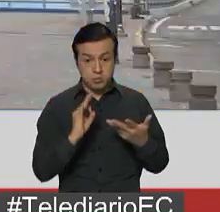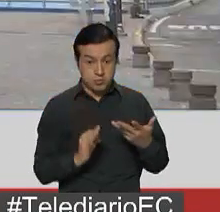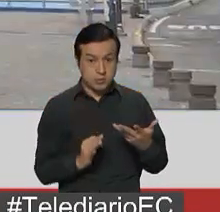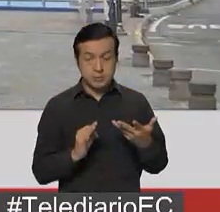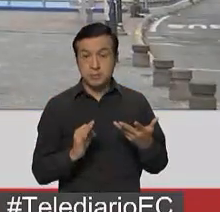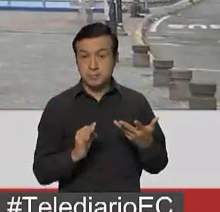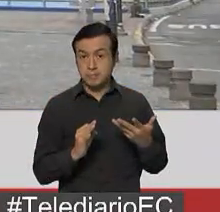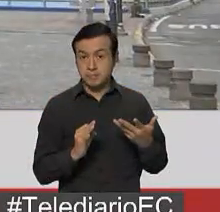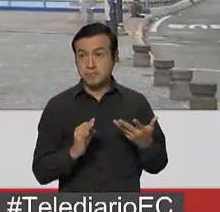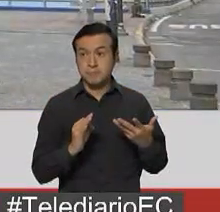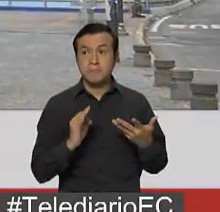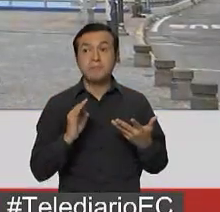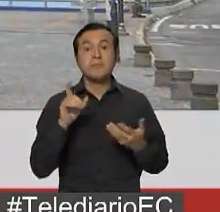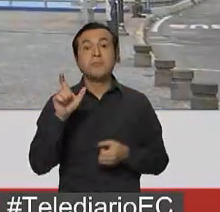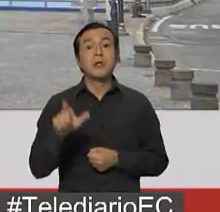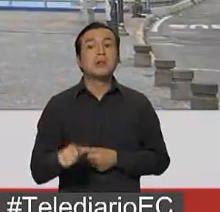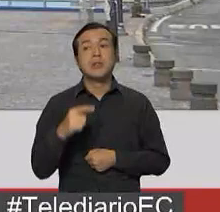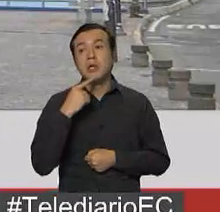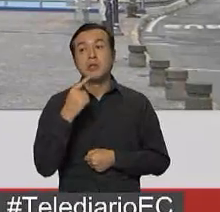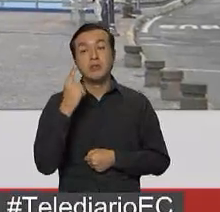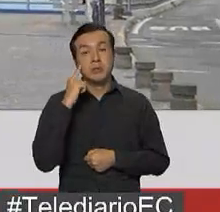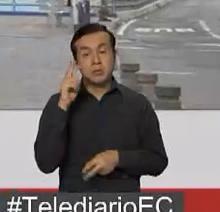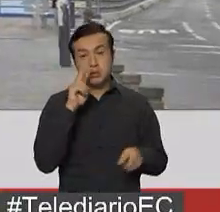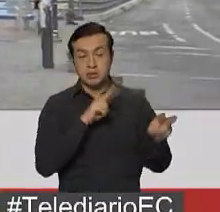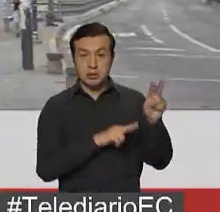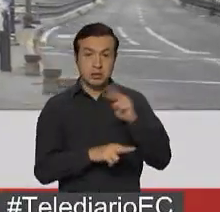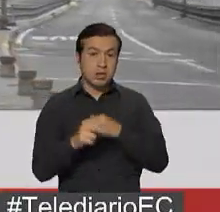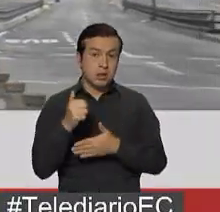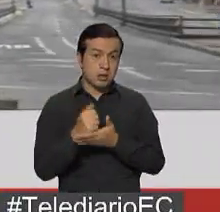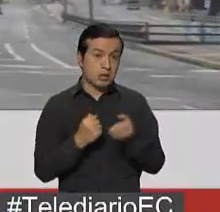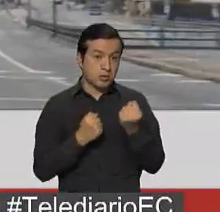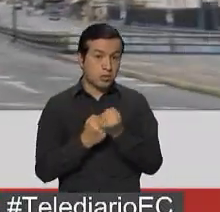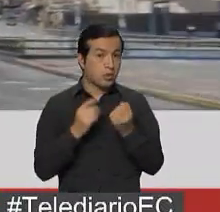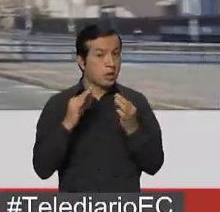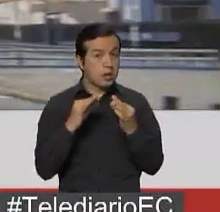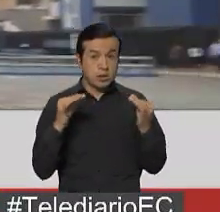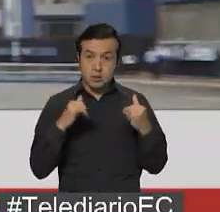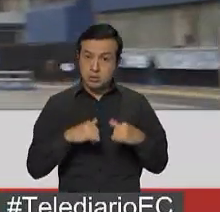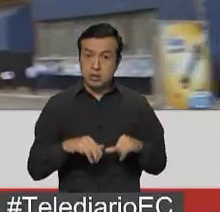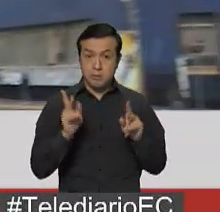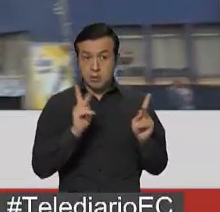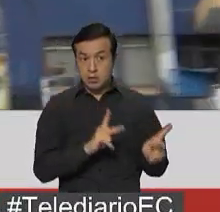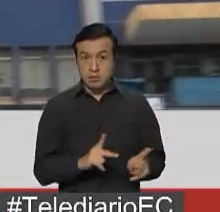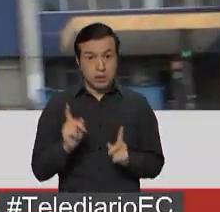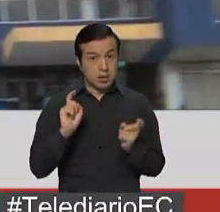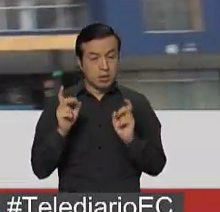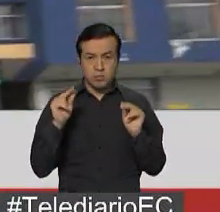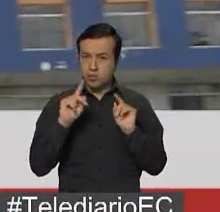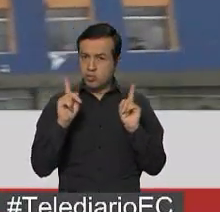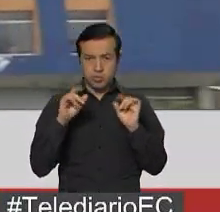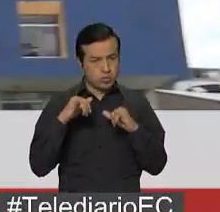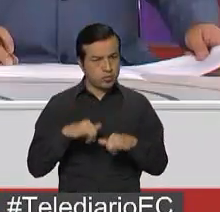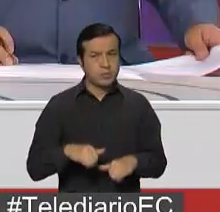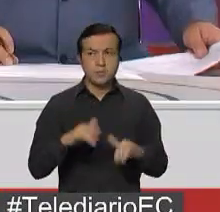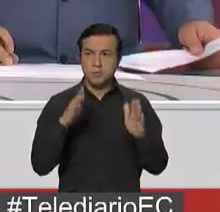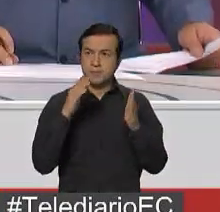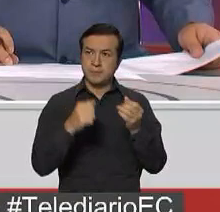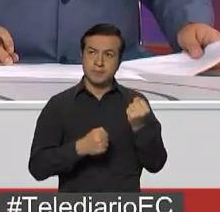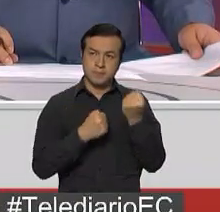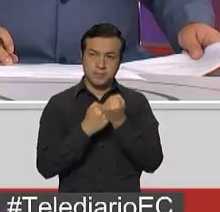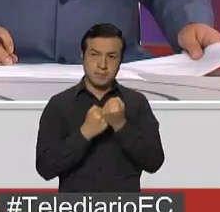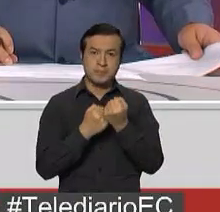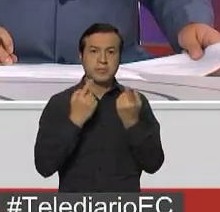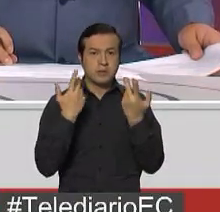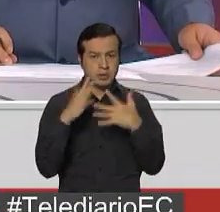el funcionario no descartó buscar salidas que no afecten la calidad ni la planificación educativa de las universidades ha habido